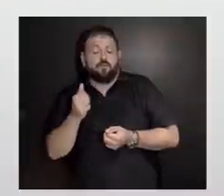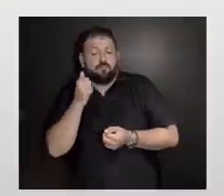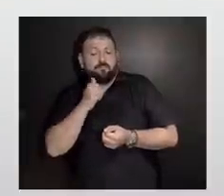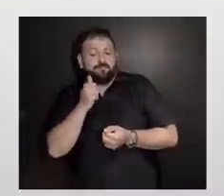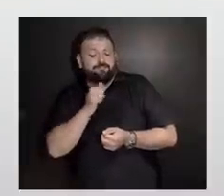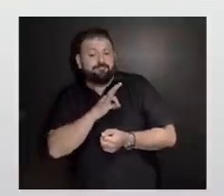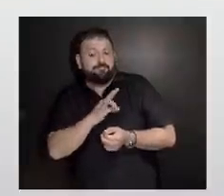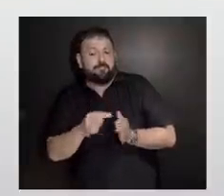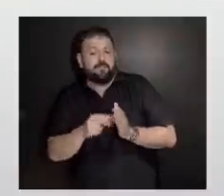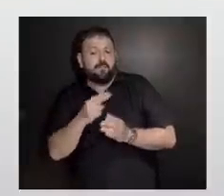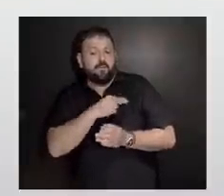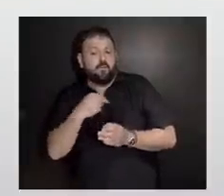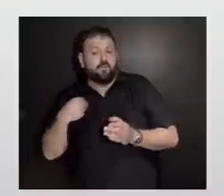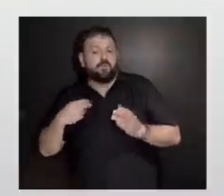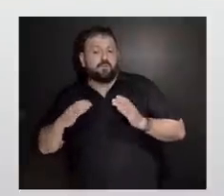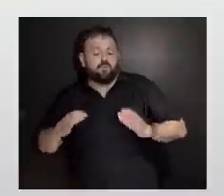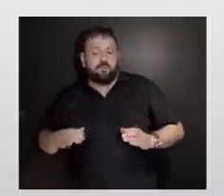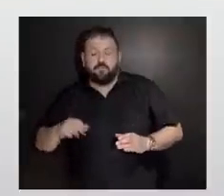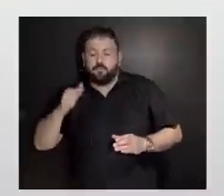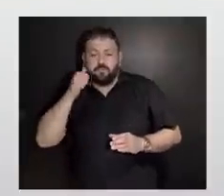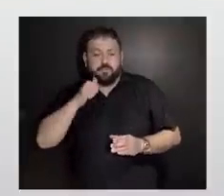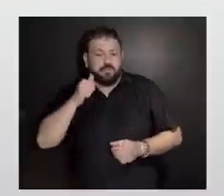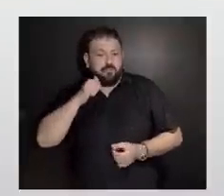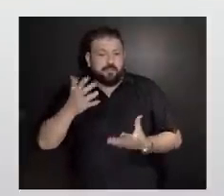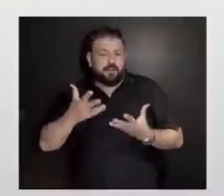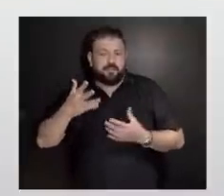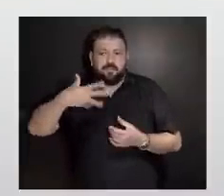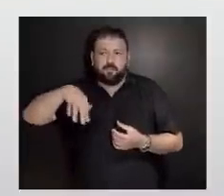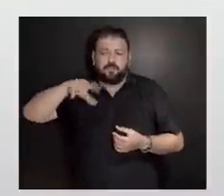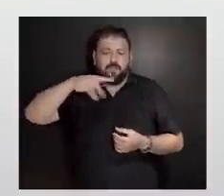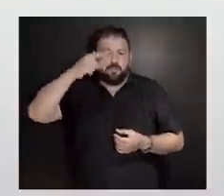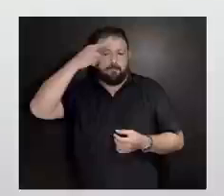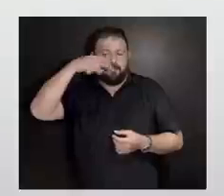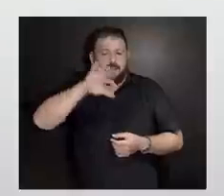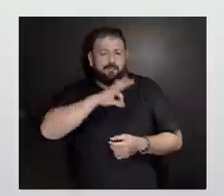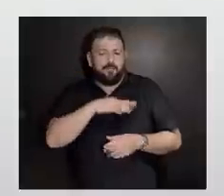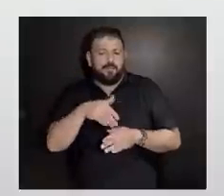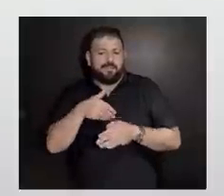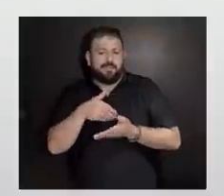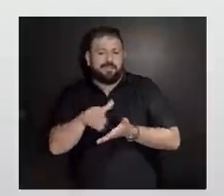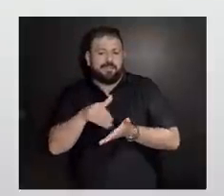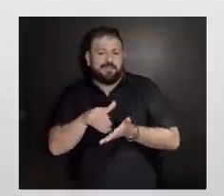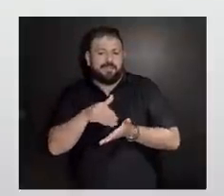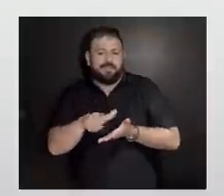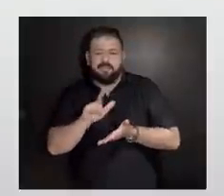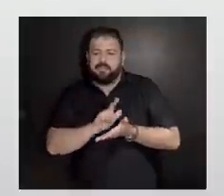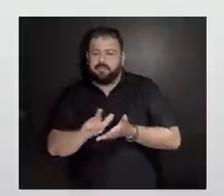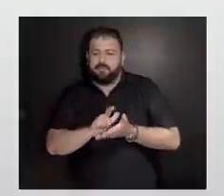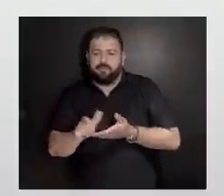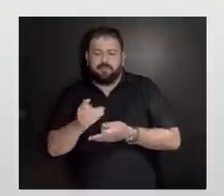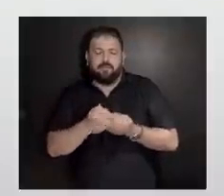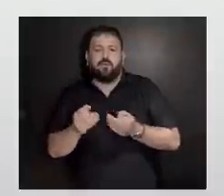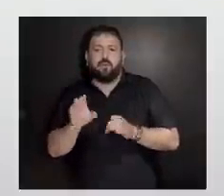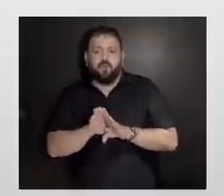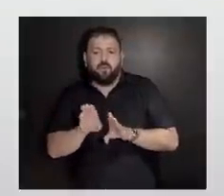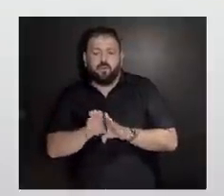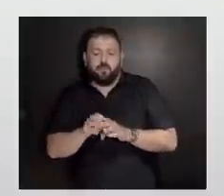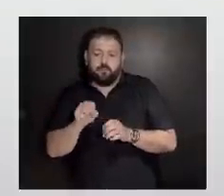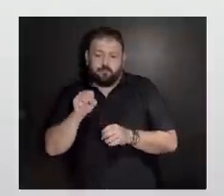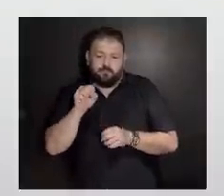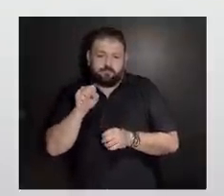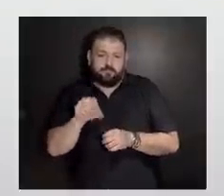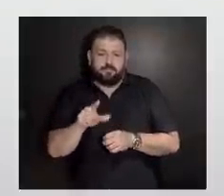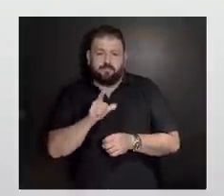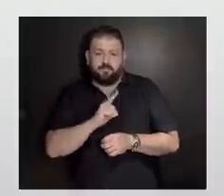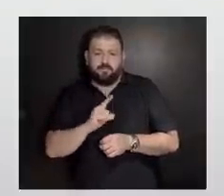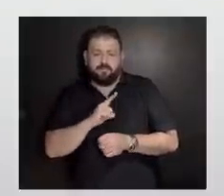acumulando, nuestro cuerpo va a tratar de buscar maneras de eliminarla. Entonces va a buscar pues eliminarla a través de la orina. Al mismo tiempo es